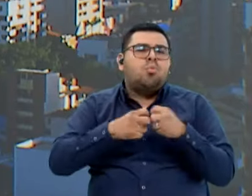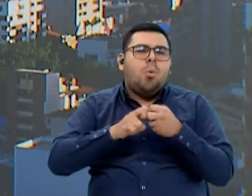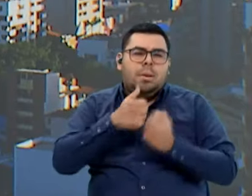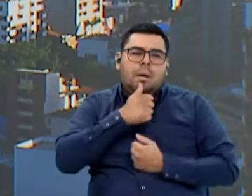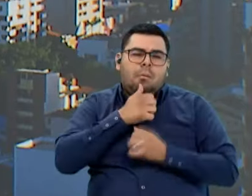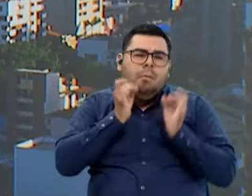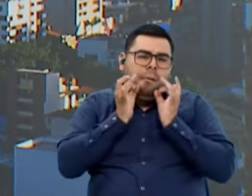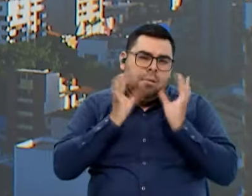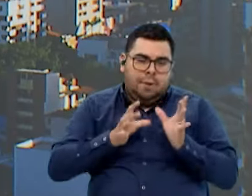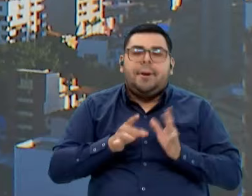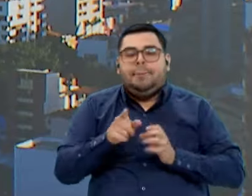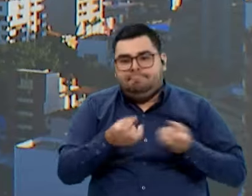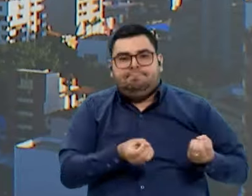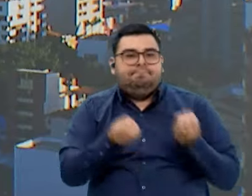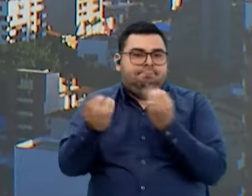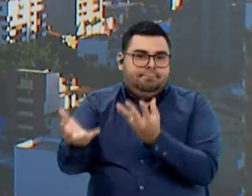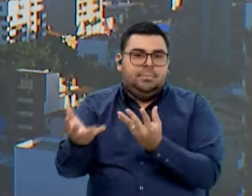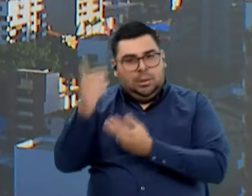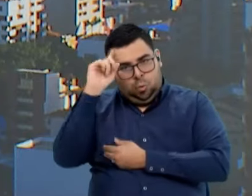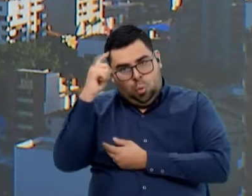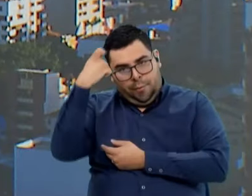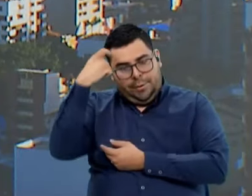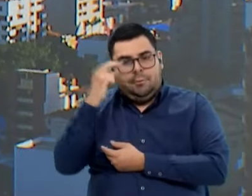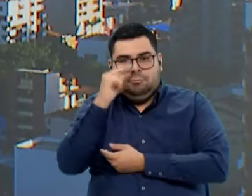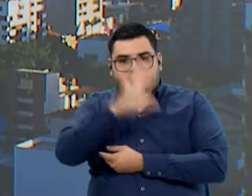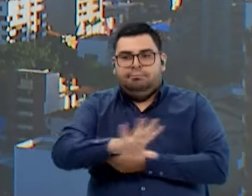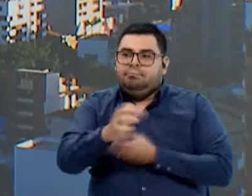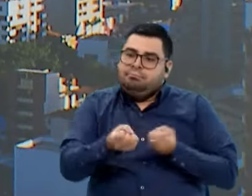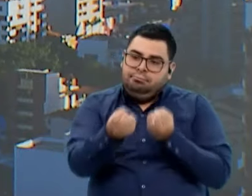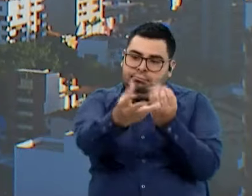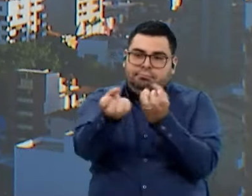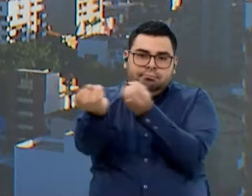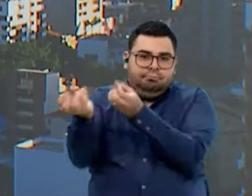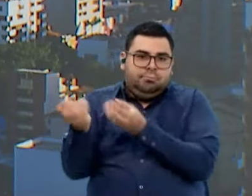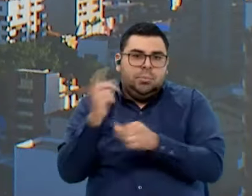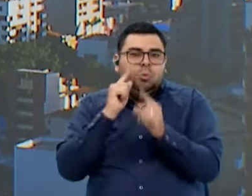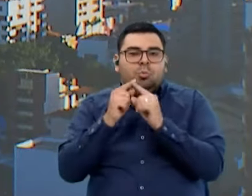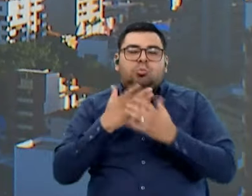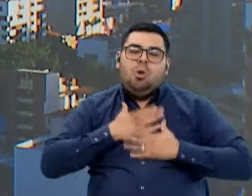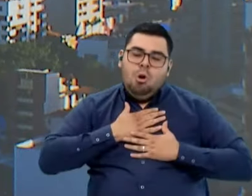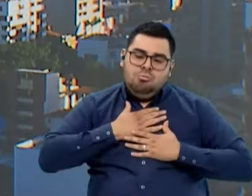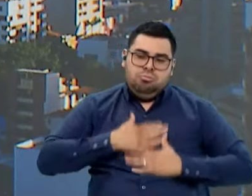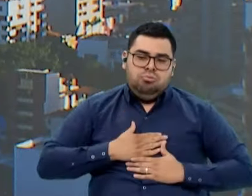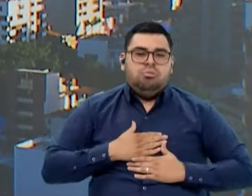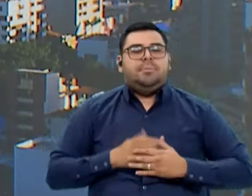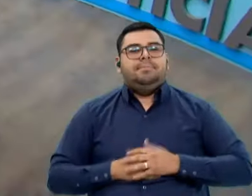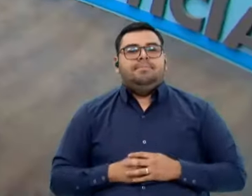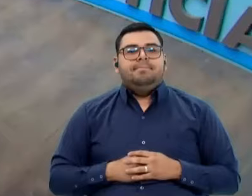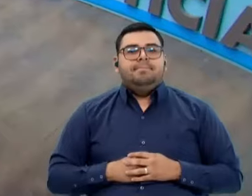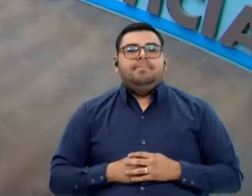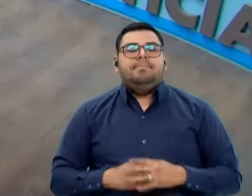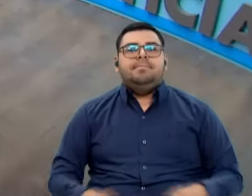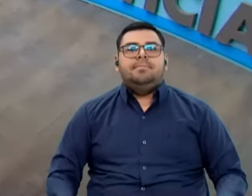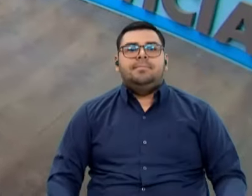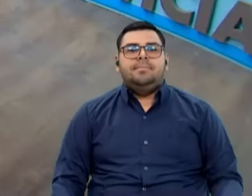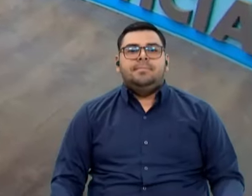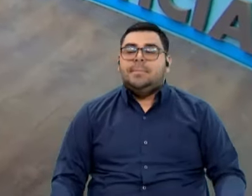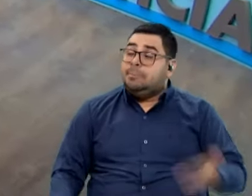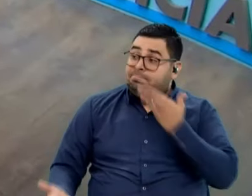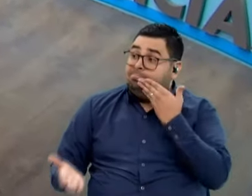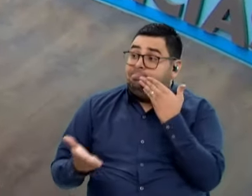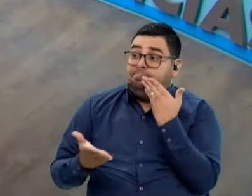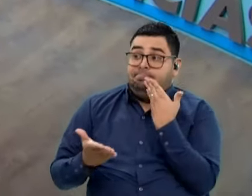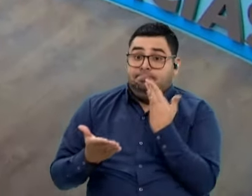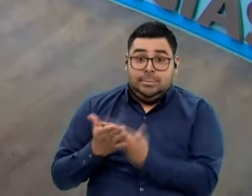departamento y que puedan de parte del gobierno nacional tener estas herramientas para solventar un poco los impactos del fenómeno del Niño. Bueno, ingeniero, muchísimas gracias